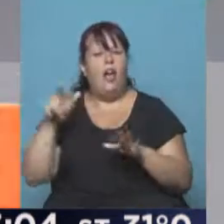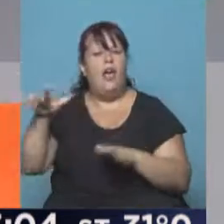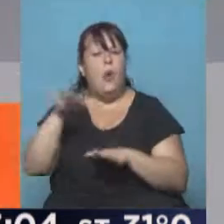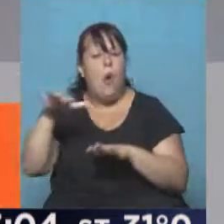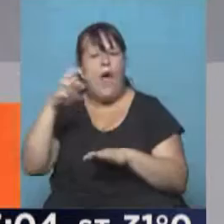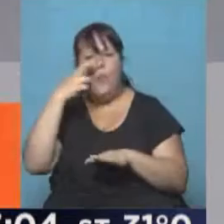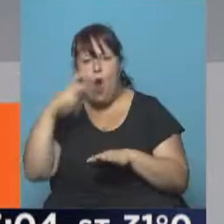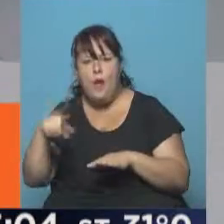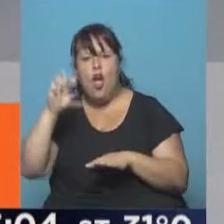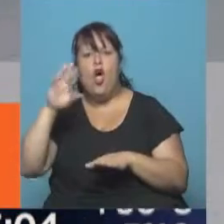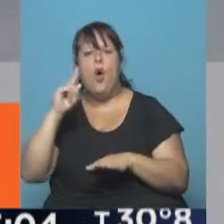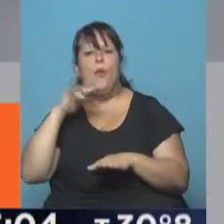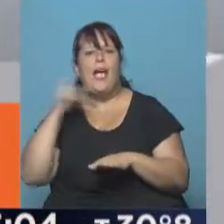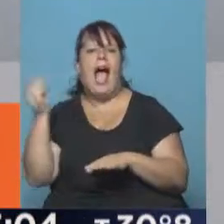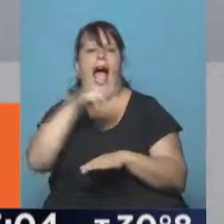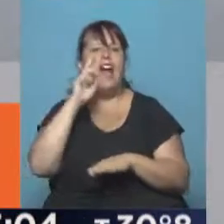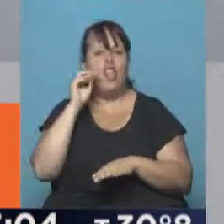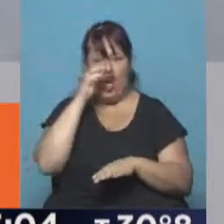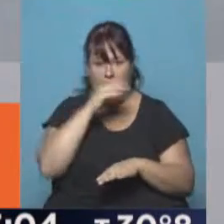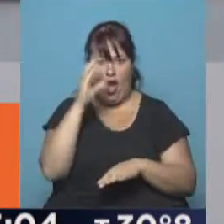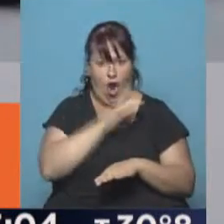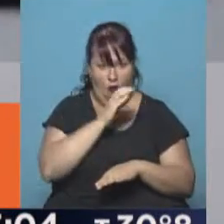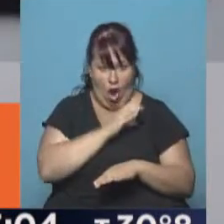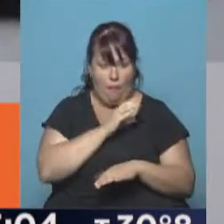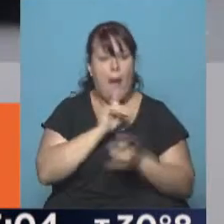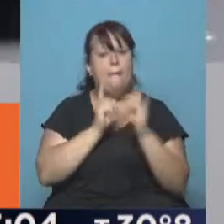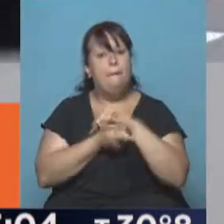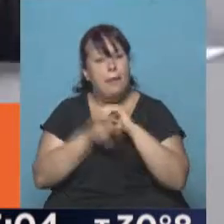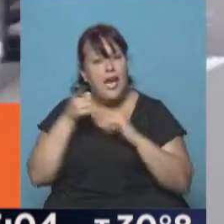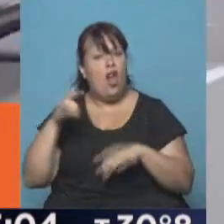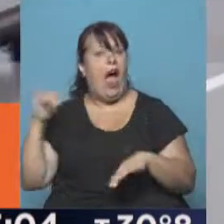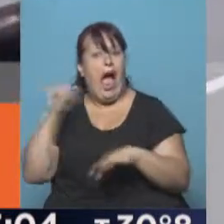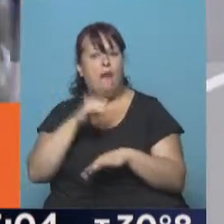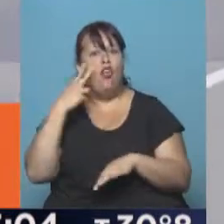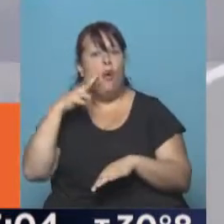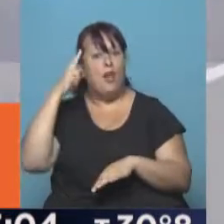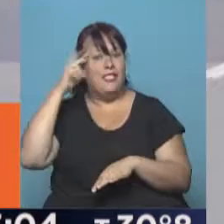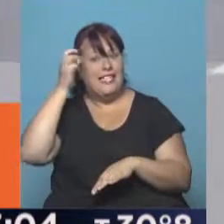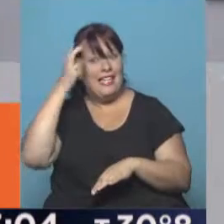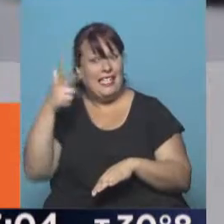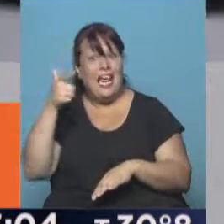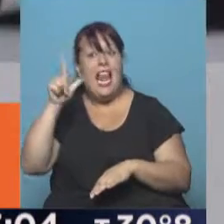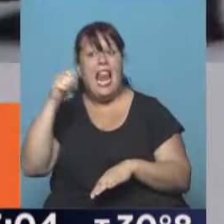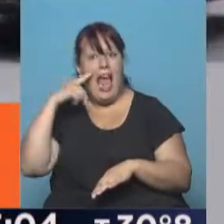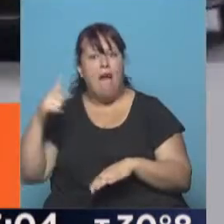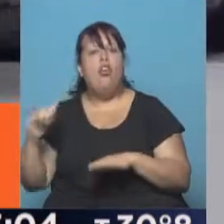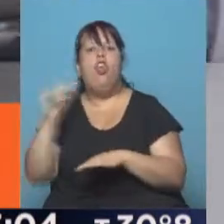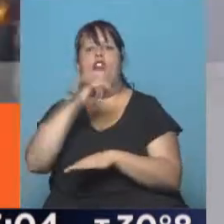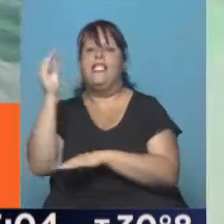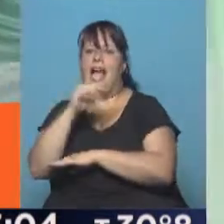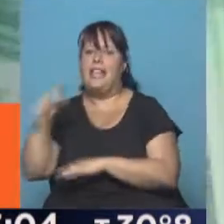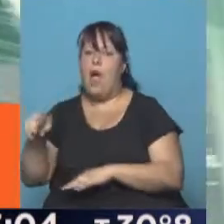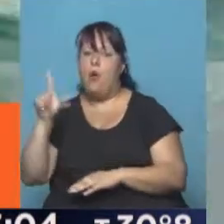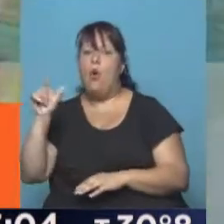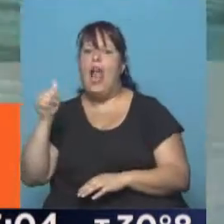localidad boliviana de Cobija, rumbo a Río Negro, en Colombia. Sin embargo, el vuelo 2933 de la AMIA partió desde Santa Cruz de